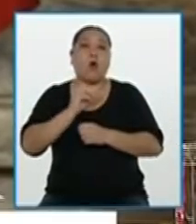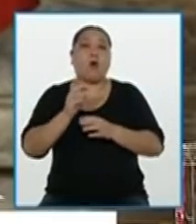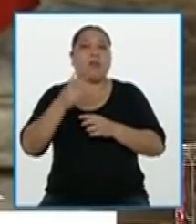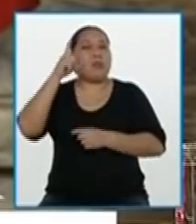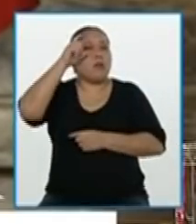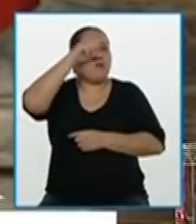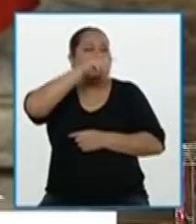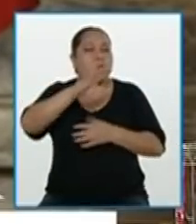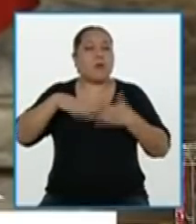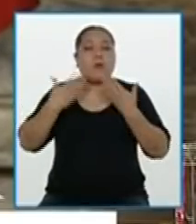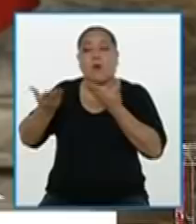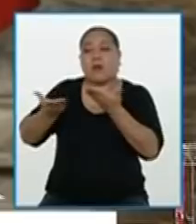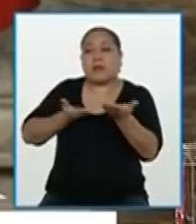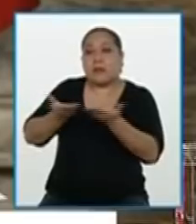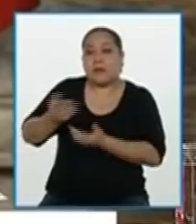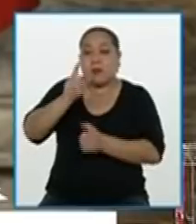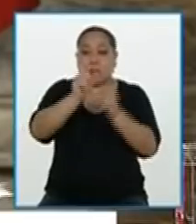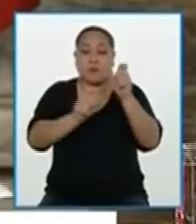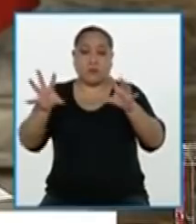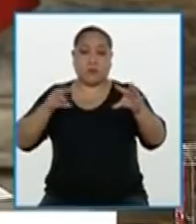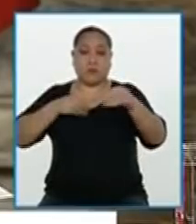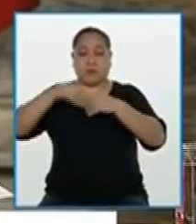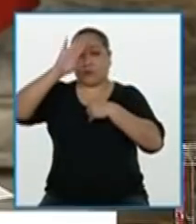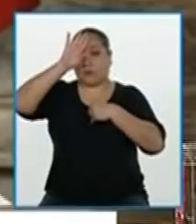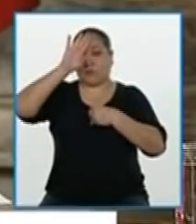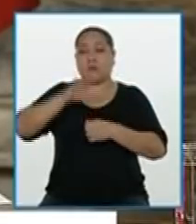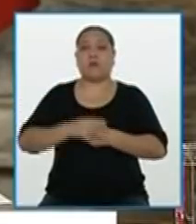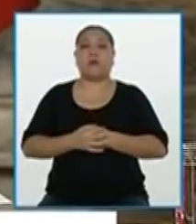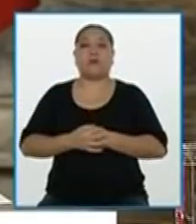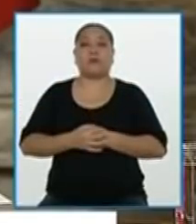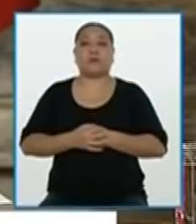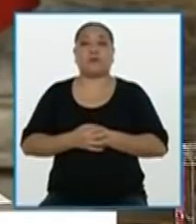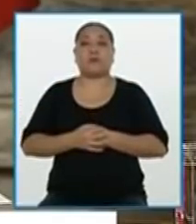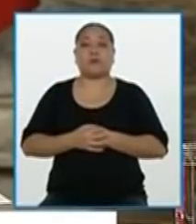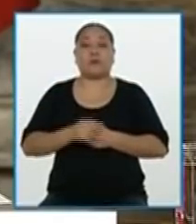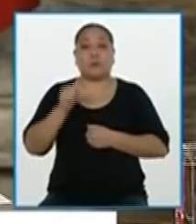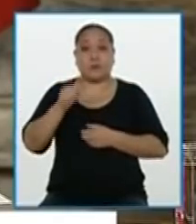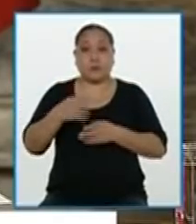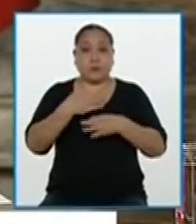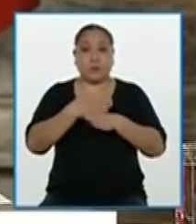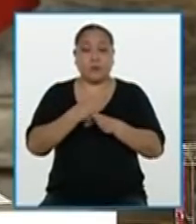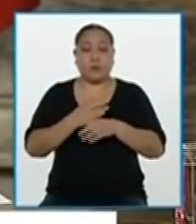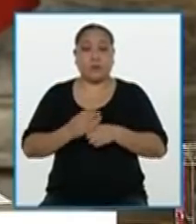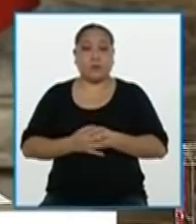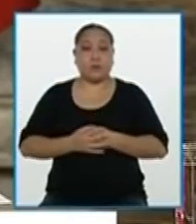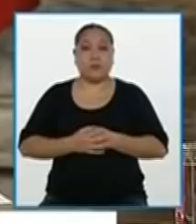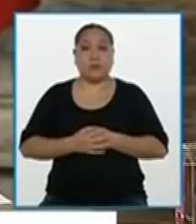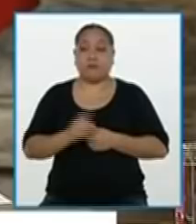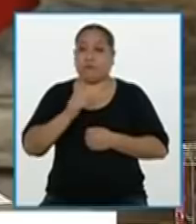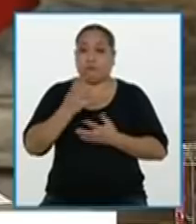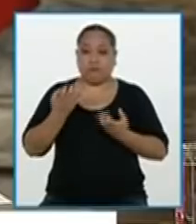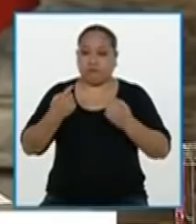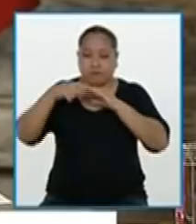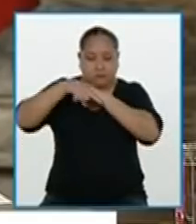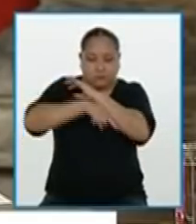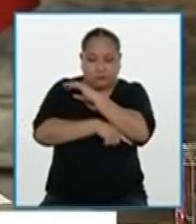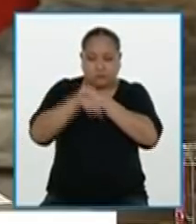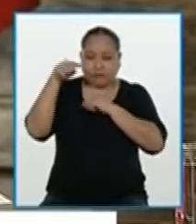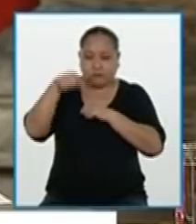alto, ¿no? Y va saltándose de una a otra, es más o menos como se hacía en Ecuador, como se hizo en México, ¿no? Con un sistema de más